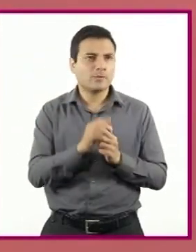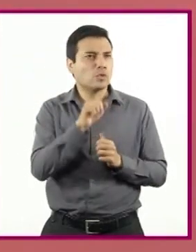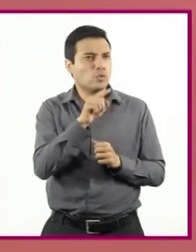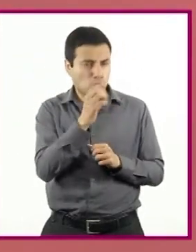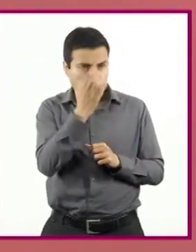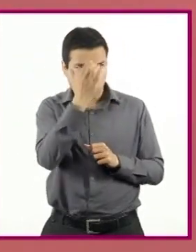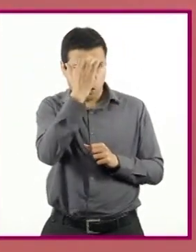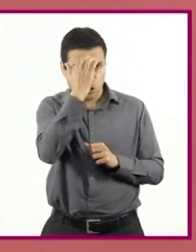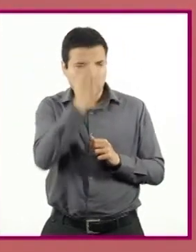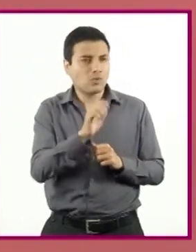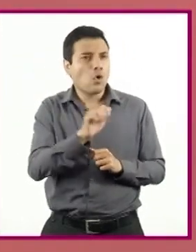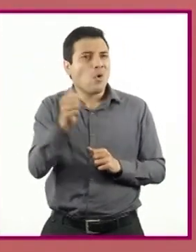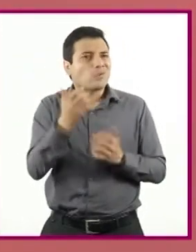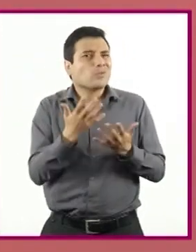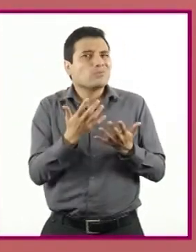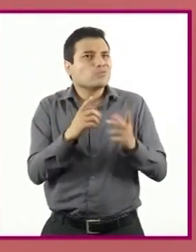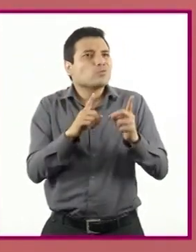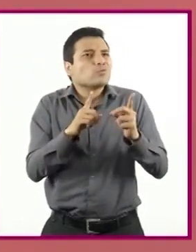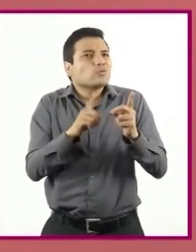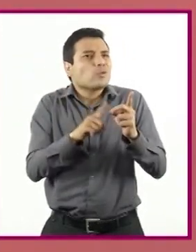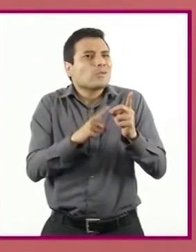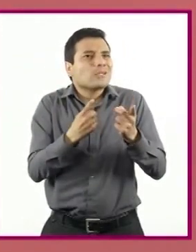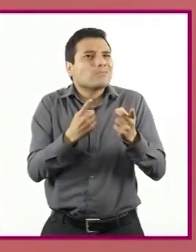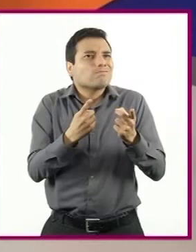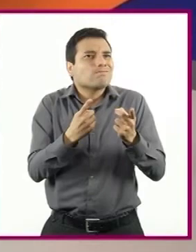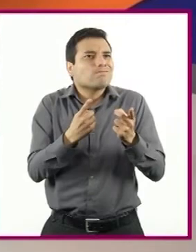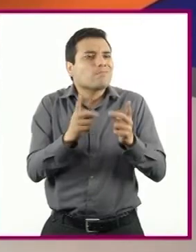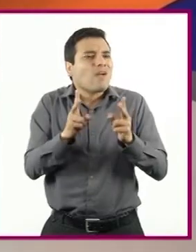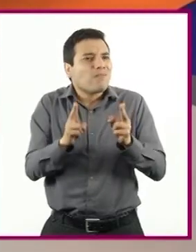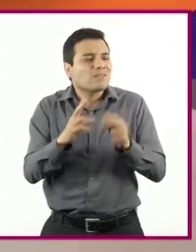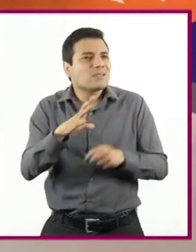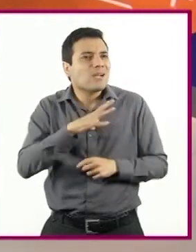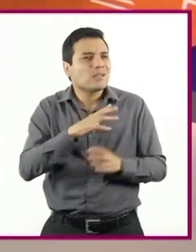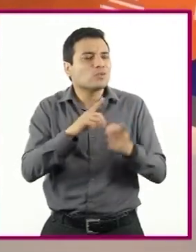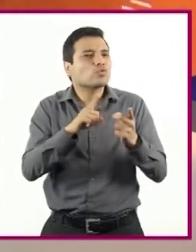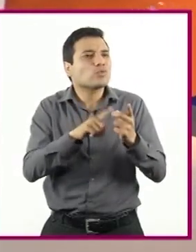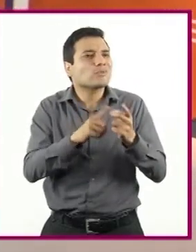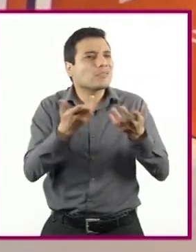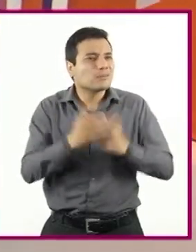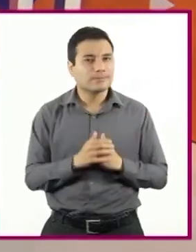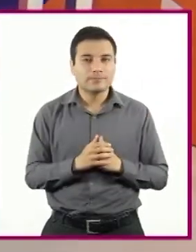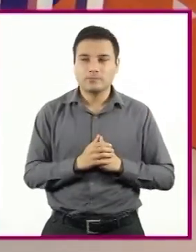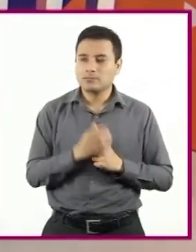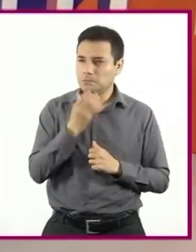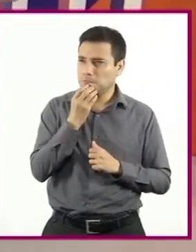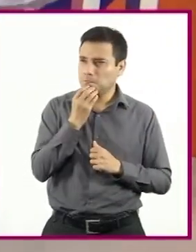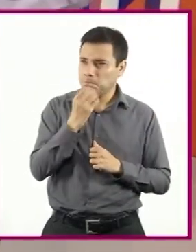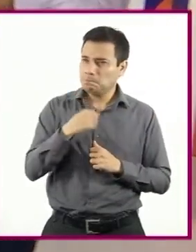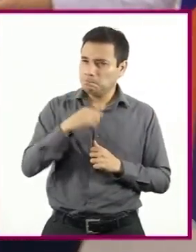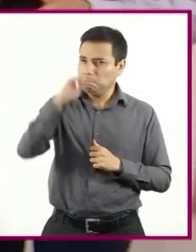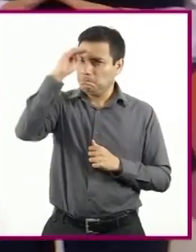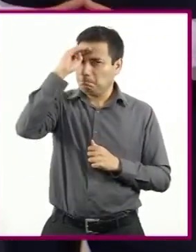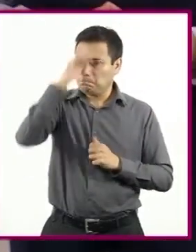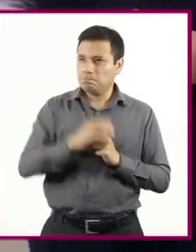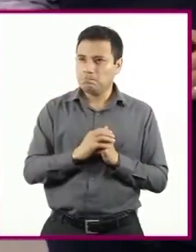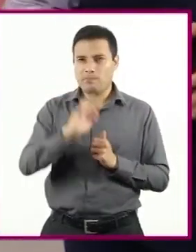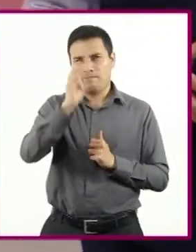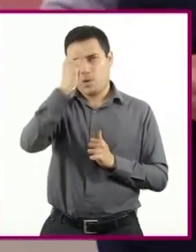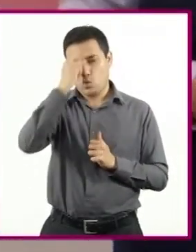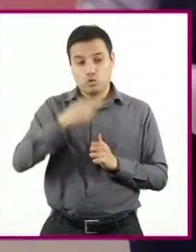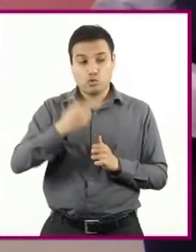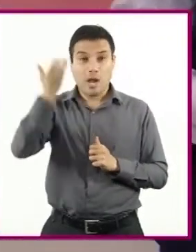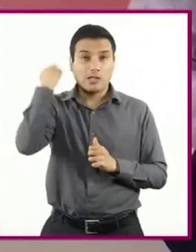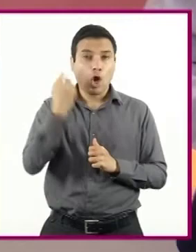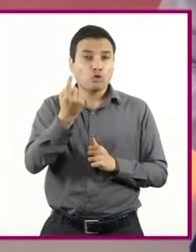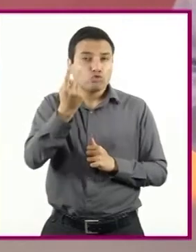tú alguna otra fuente oral donde hayas escuchado algún dicho, refrán o pregón? Pues pensándolo bien, recuerdo que cuando era